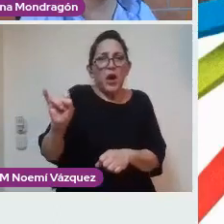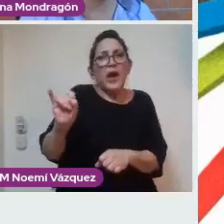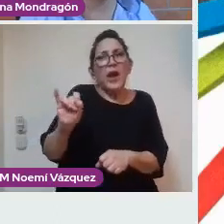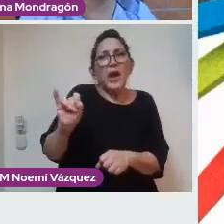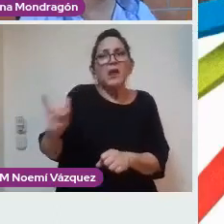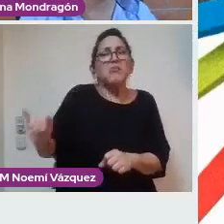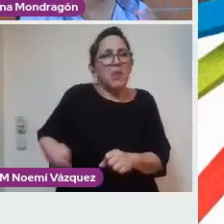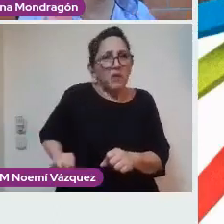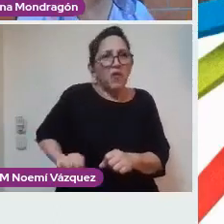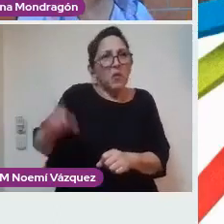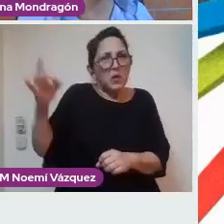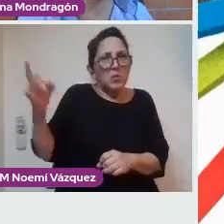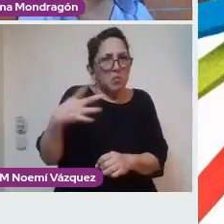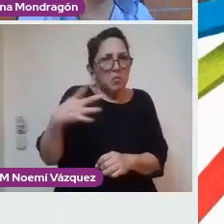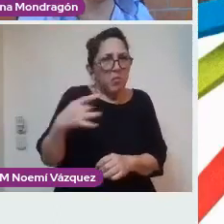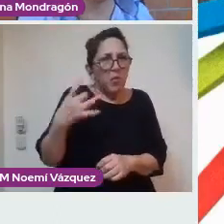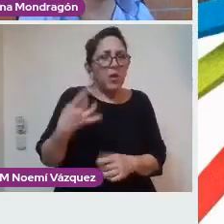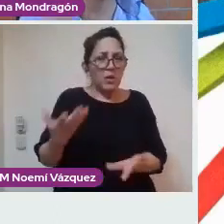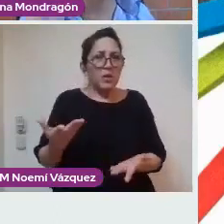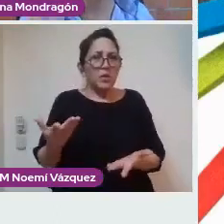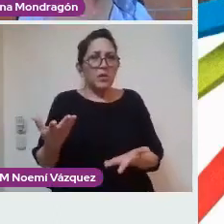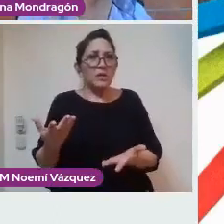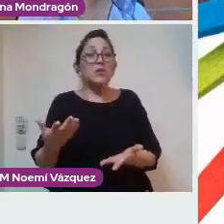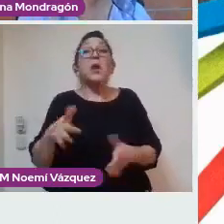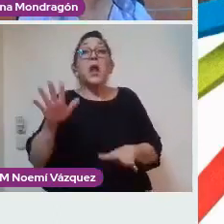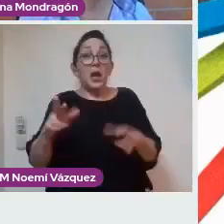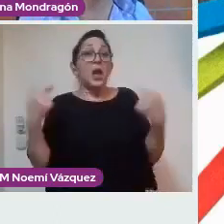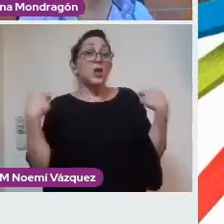docente se sienta más cómodo